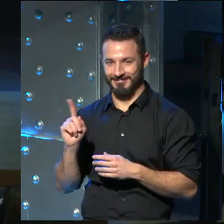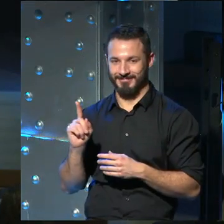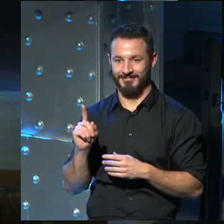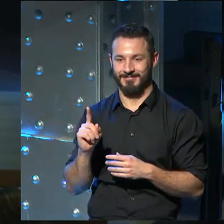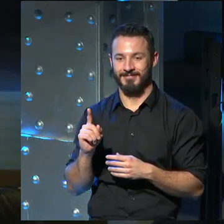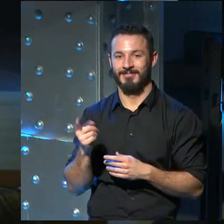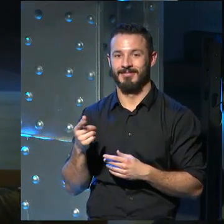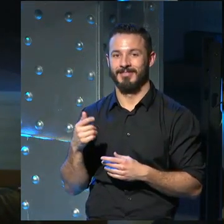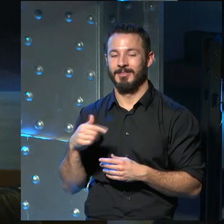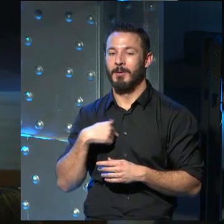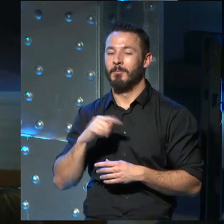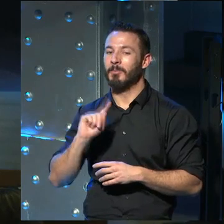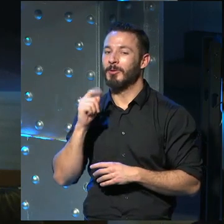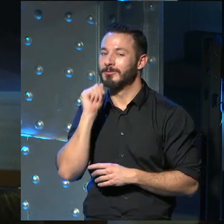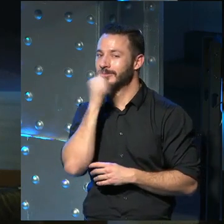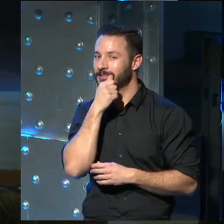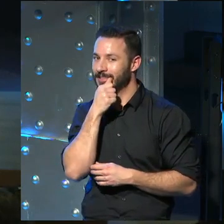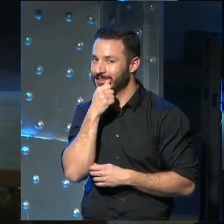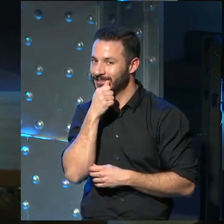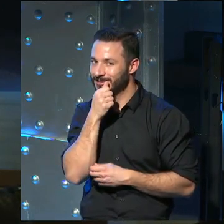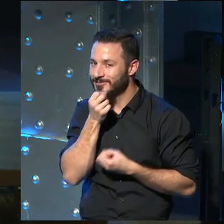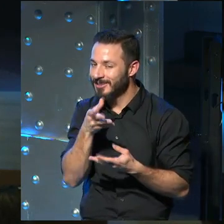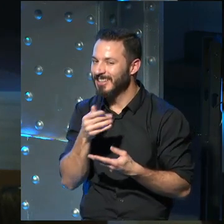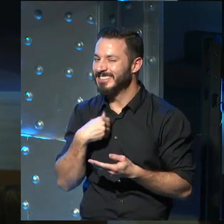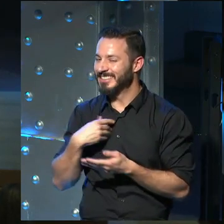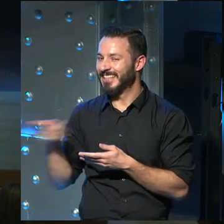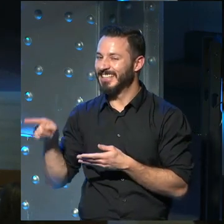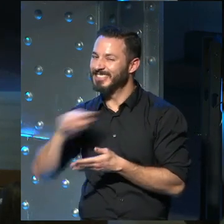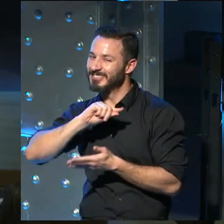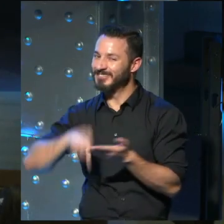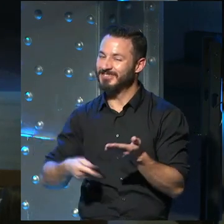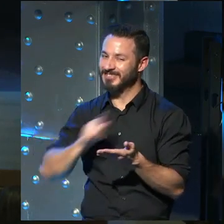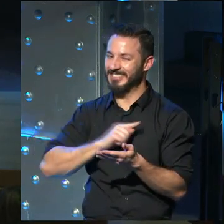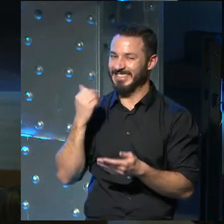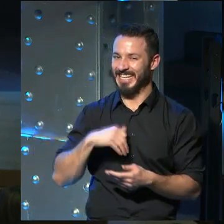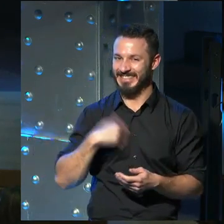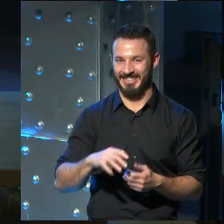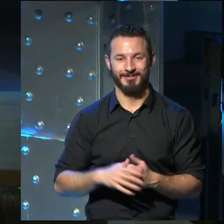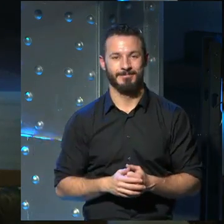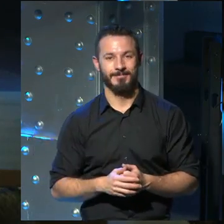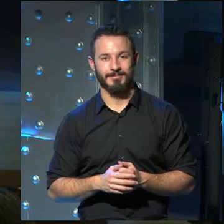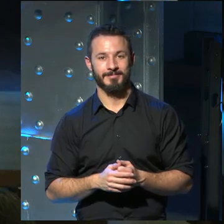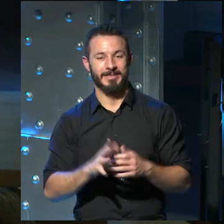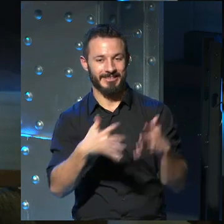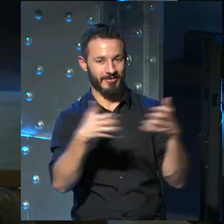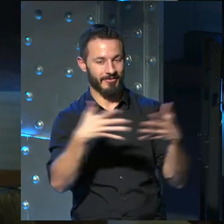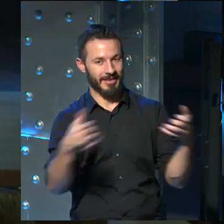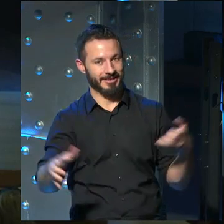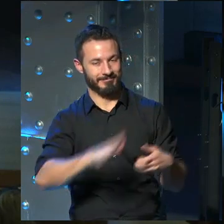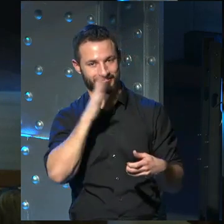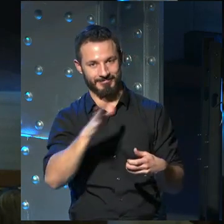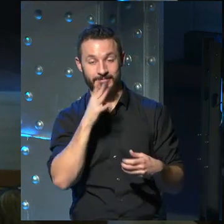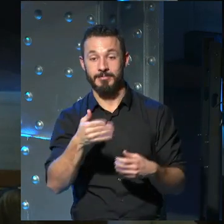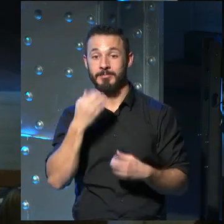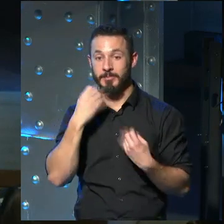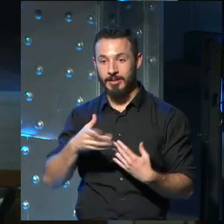Voy a contar un secreto violento. antes de empezar. Ya lo tengo dedicado. Es verdad. Con una dedicatoria maravillosa. Bueno, Marieta